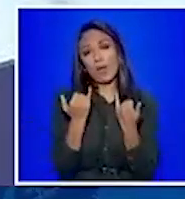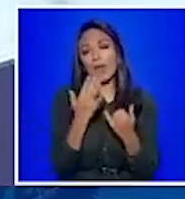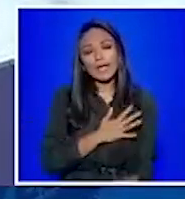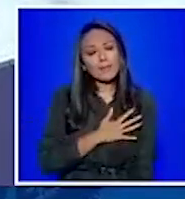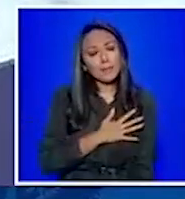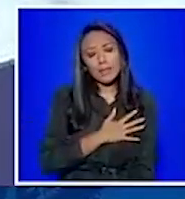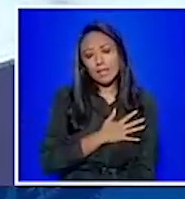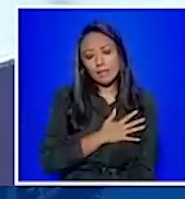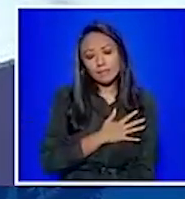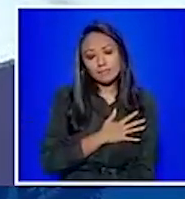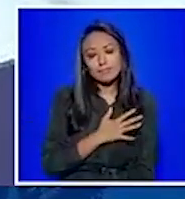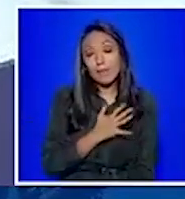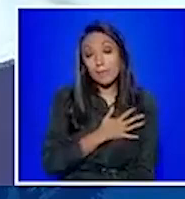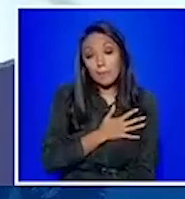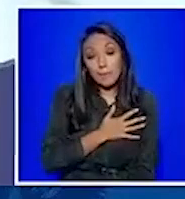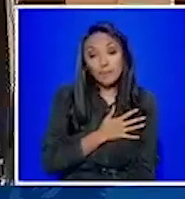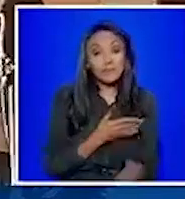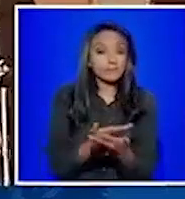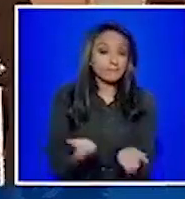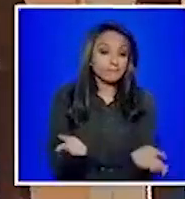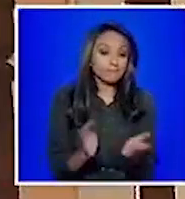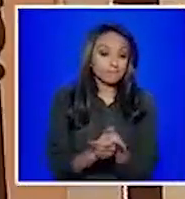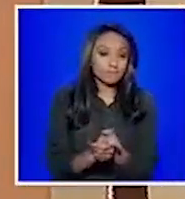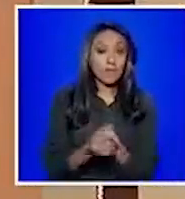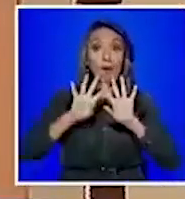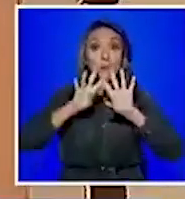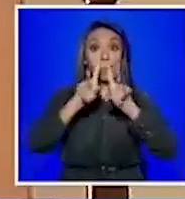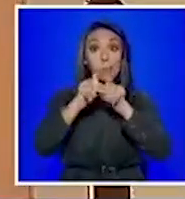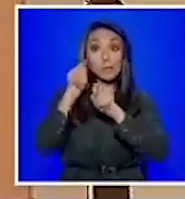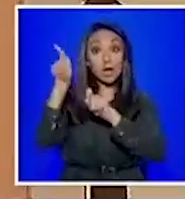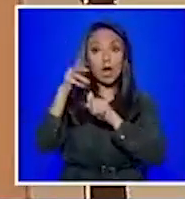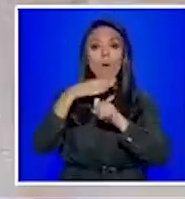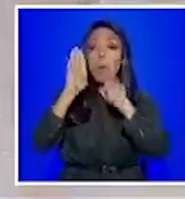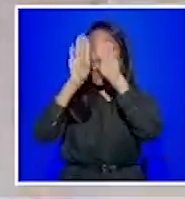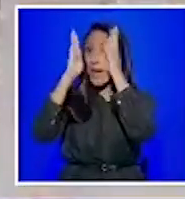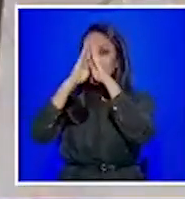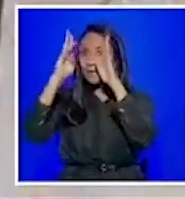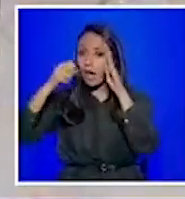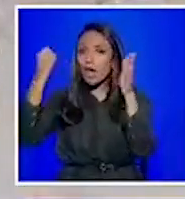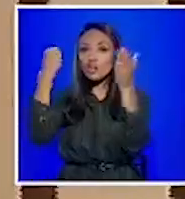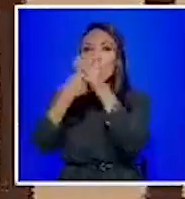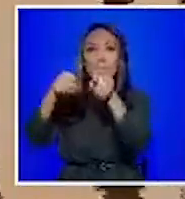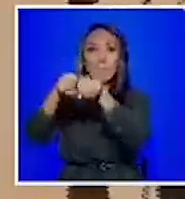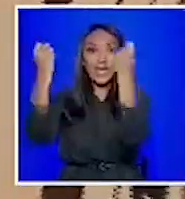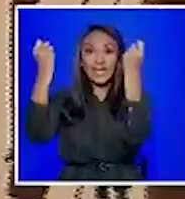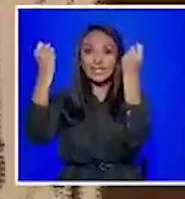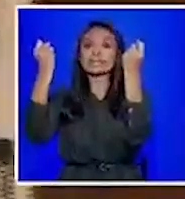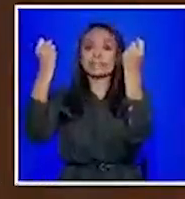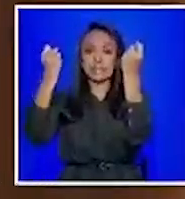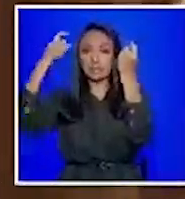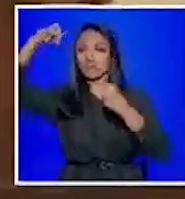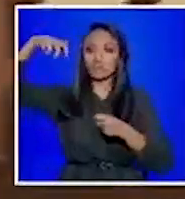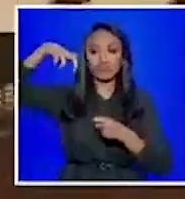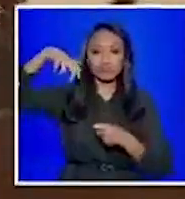a éstos hemos llegado los delincuentes habrían ingresado por esta ventana a la cual la rompieron posteriormente caminaron a lo largo de